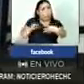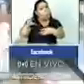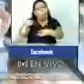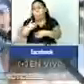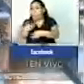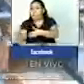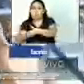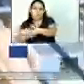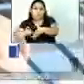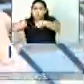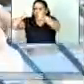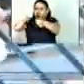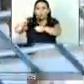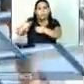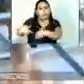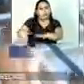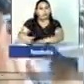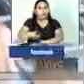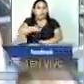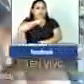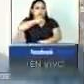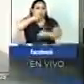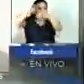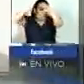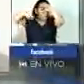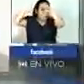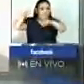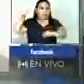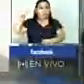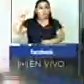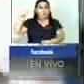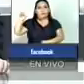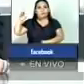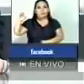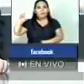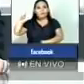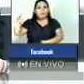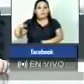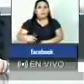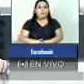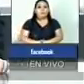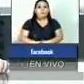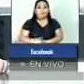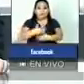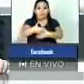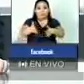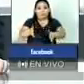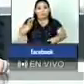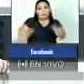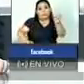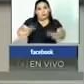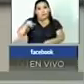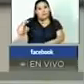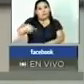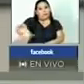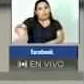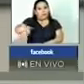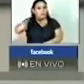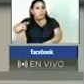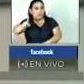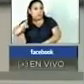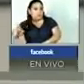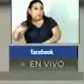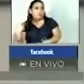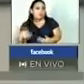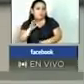reos comunes. Con imágenes e informe de Marcela Rivera. El juzgado segundo de paz de San Marcos impuso medidas